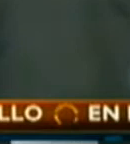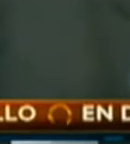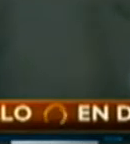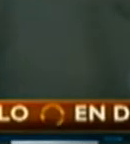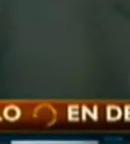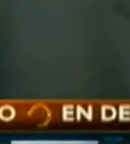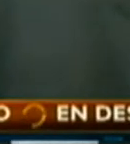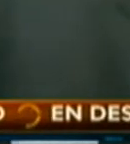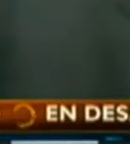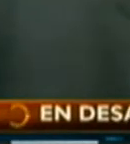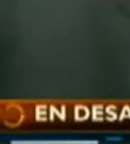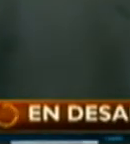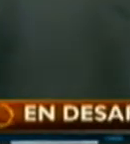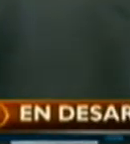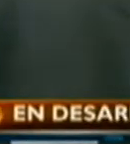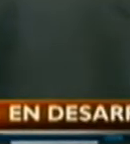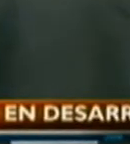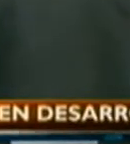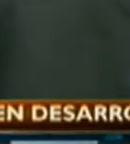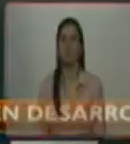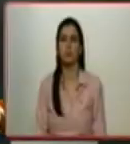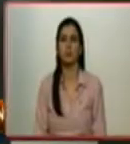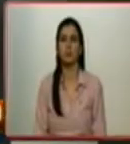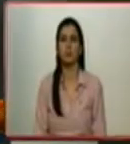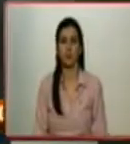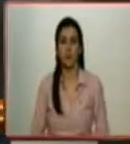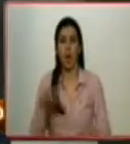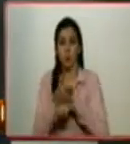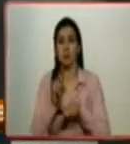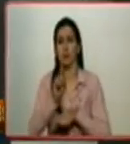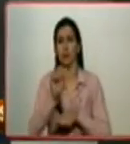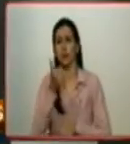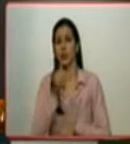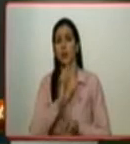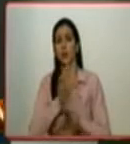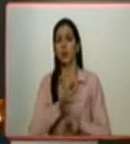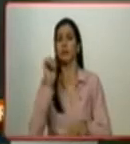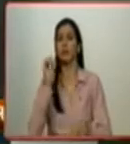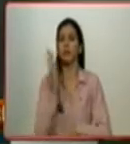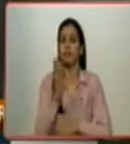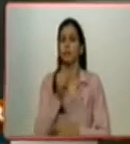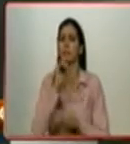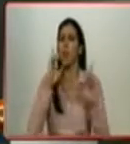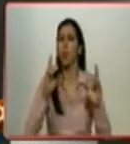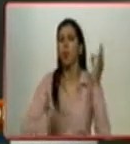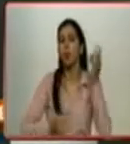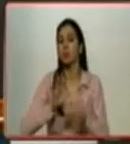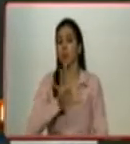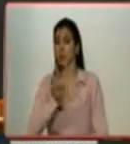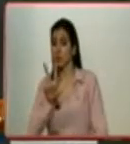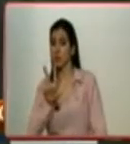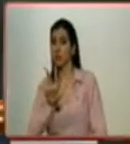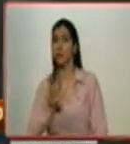252 funcionarios de varios cuerpos policiales, ha acusado a 110 y ha resultado condenados por los tribunales 53.